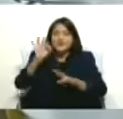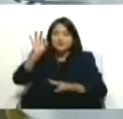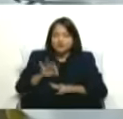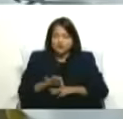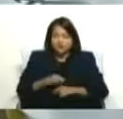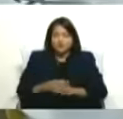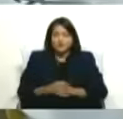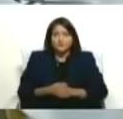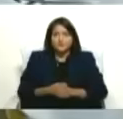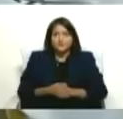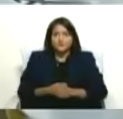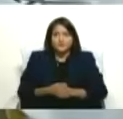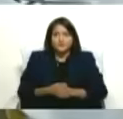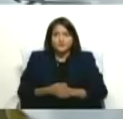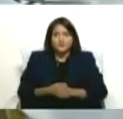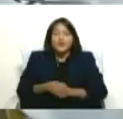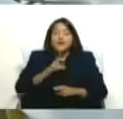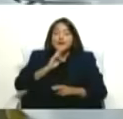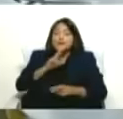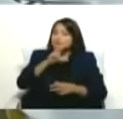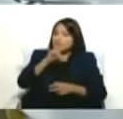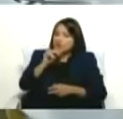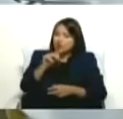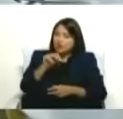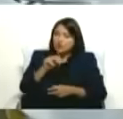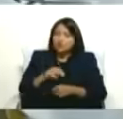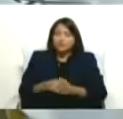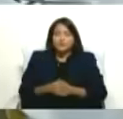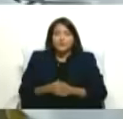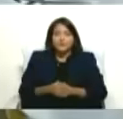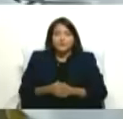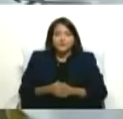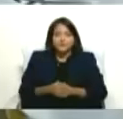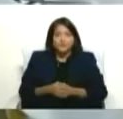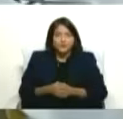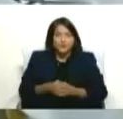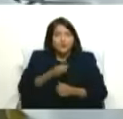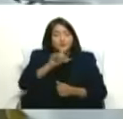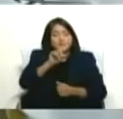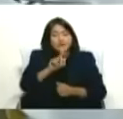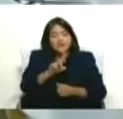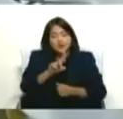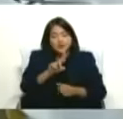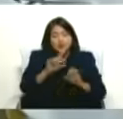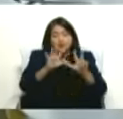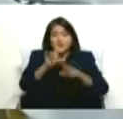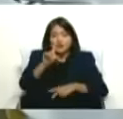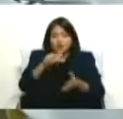98,27%. Opción del no obtuvo